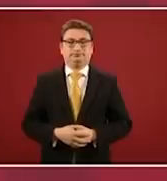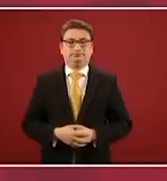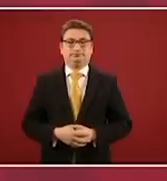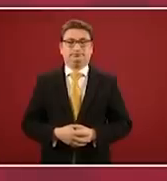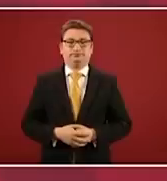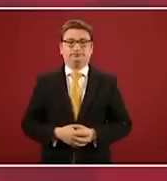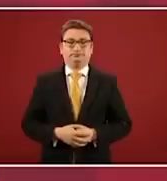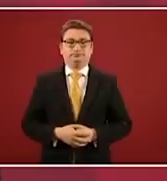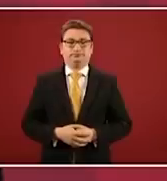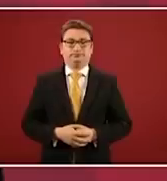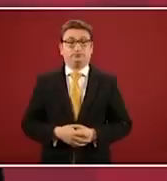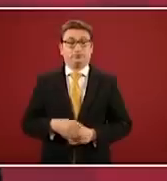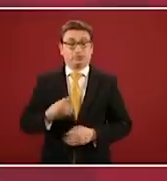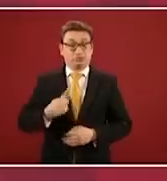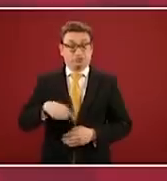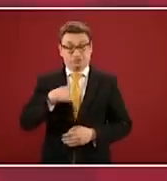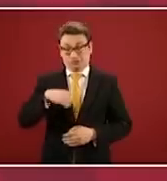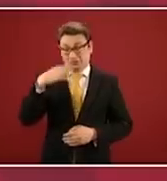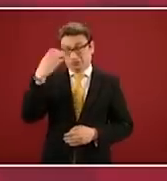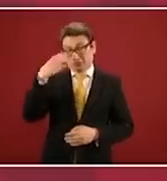creían los especialistas en eso.